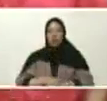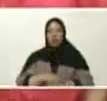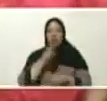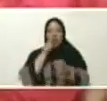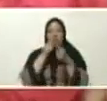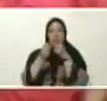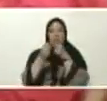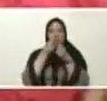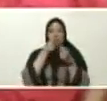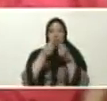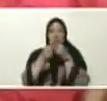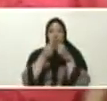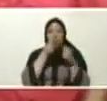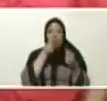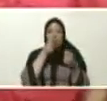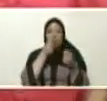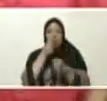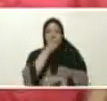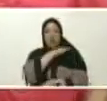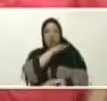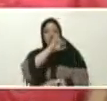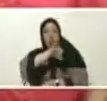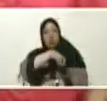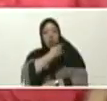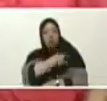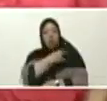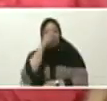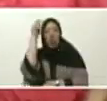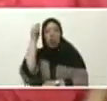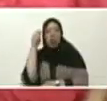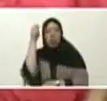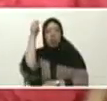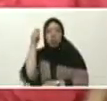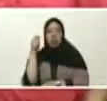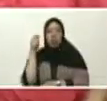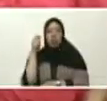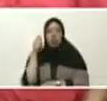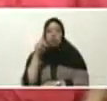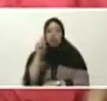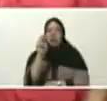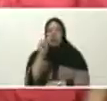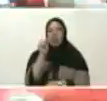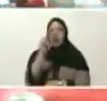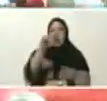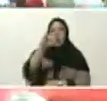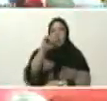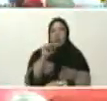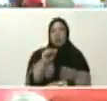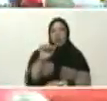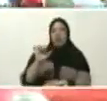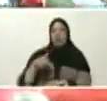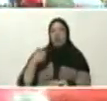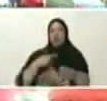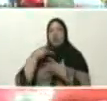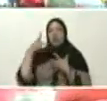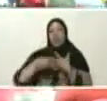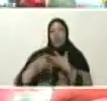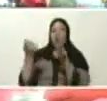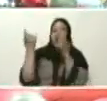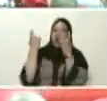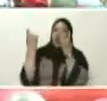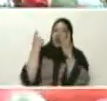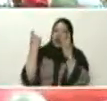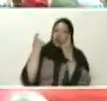periodista y rectora universitaria, diputada Tania Díaz, me diga cuál es el plan de